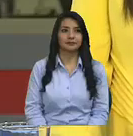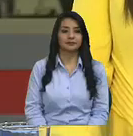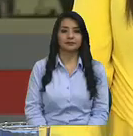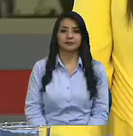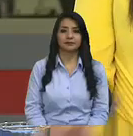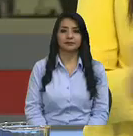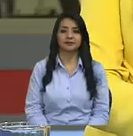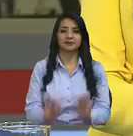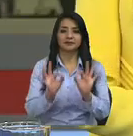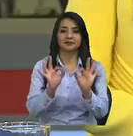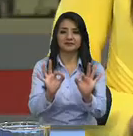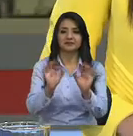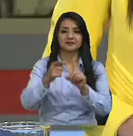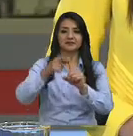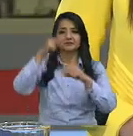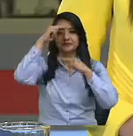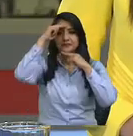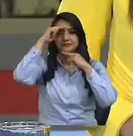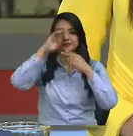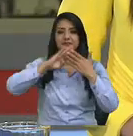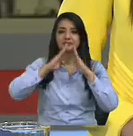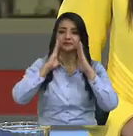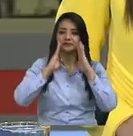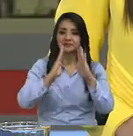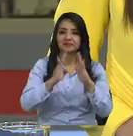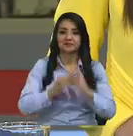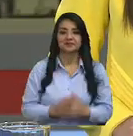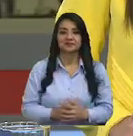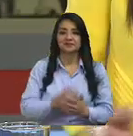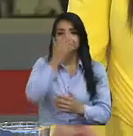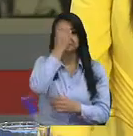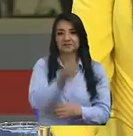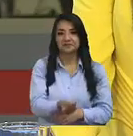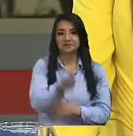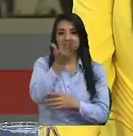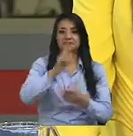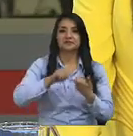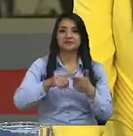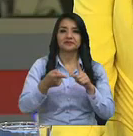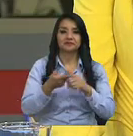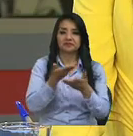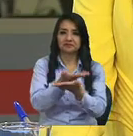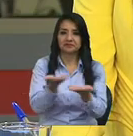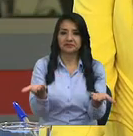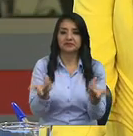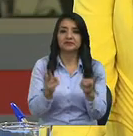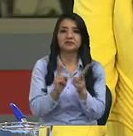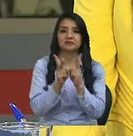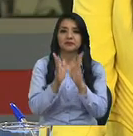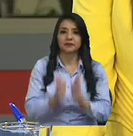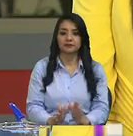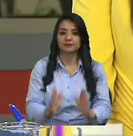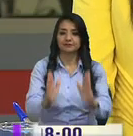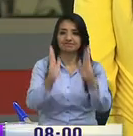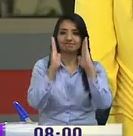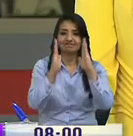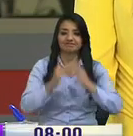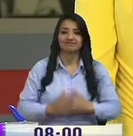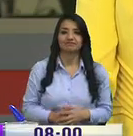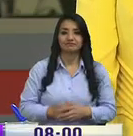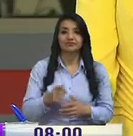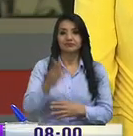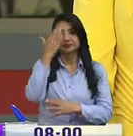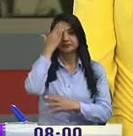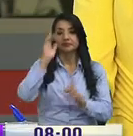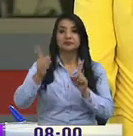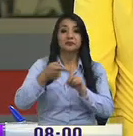Estamos ya en este, el primer noticiero de la comunidad. Muy buenos días a todos nuestros amigos televidentes, a nuestros vecinos que nos sintonizan. Ya sabe que este es el